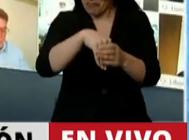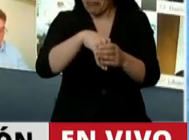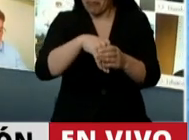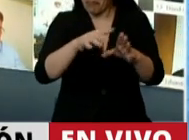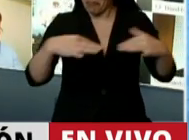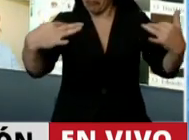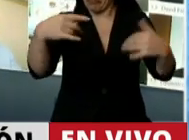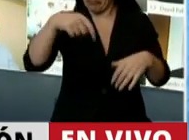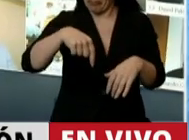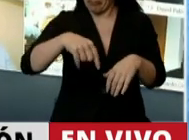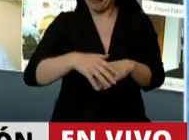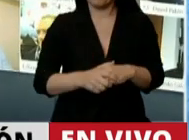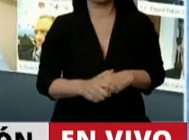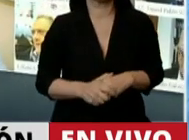Cámara.